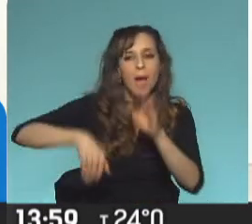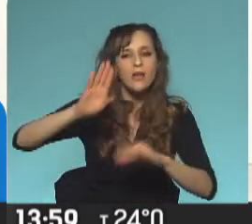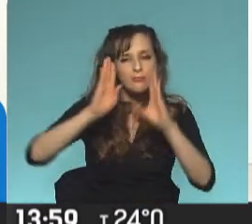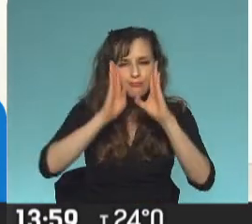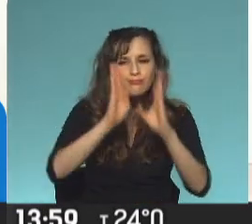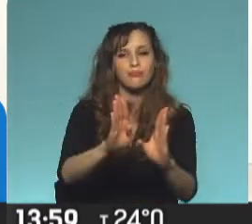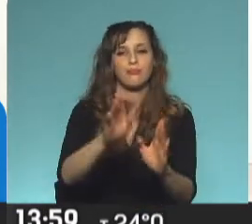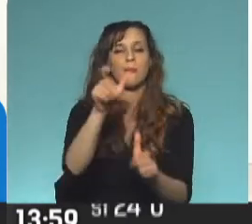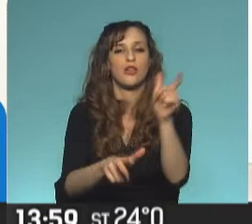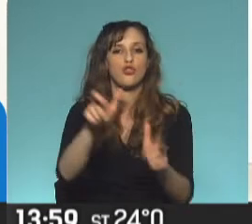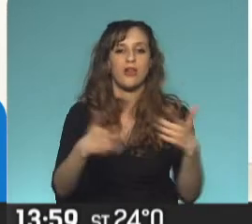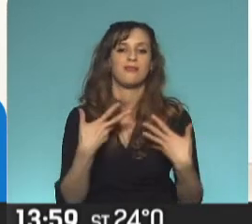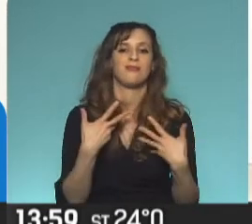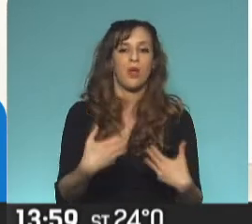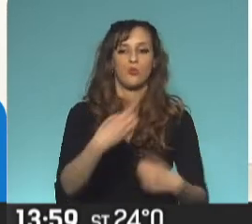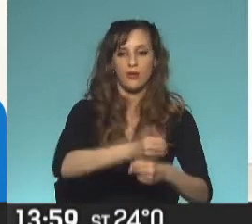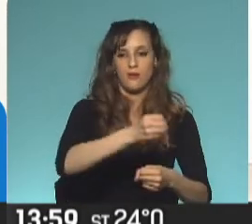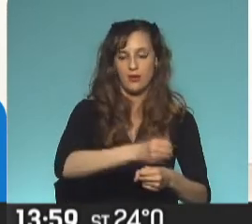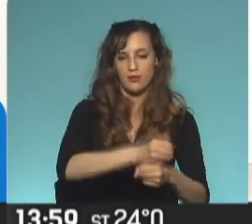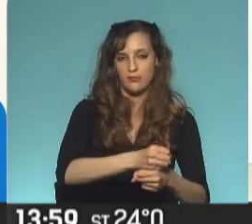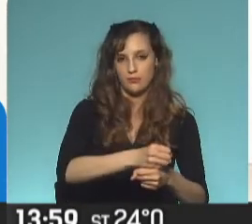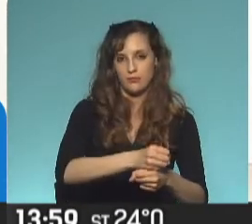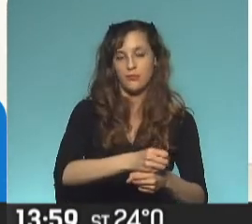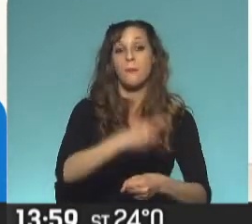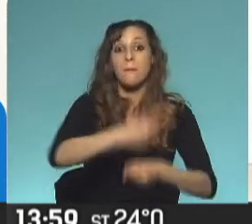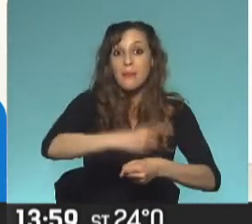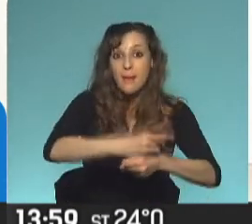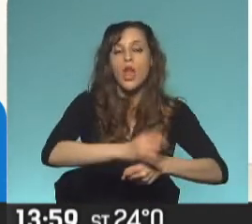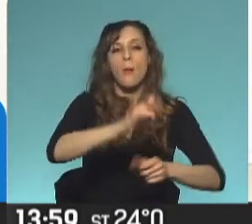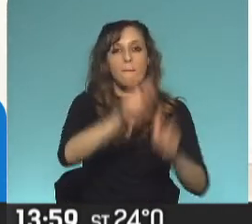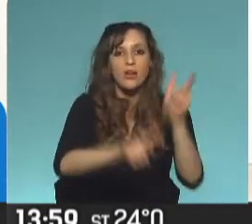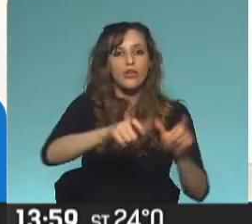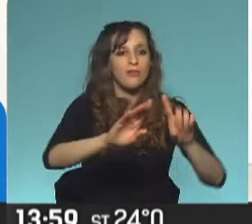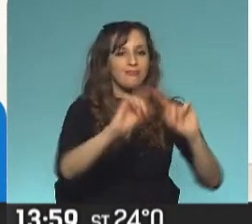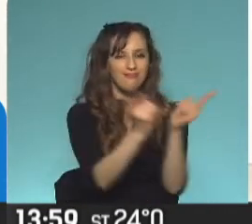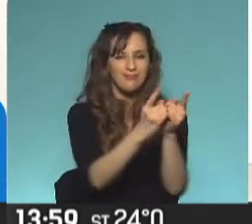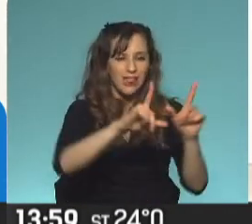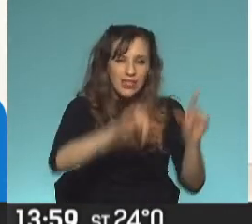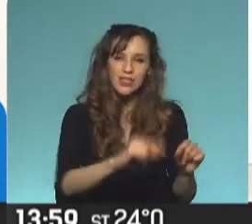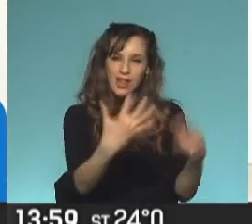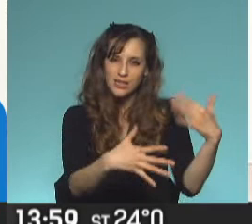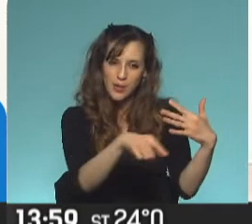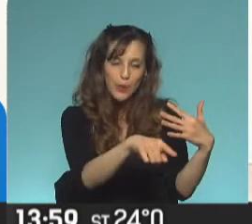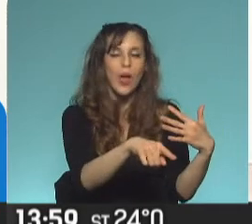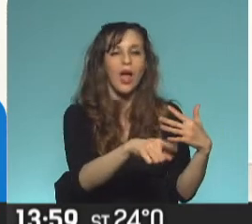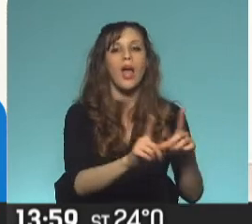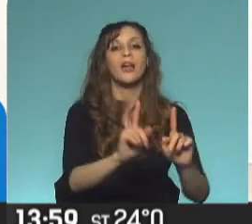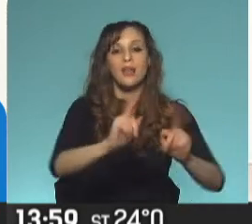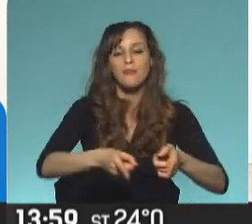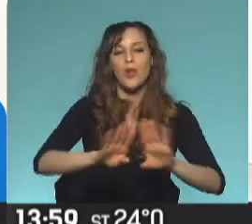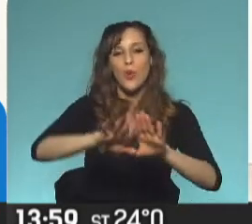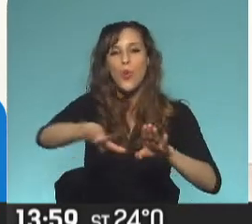de la salud empezando por lo de las terapias intensivas y los de los centros de testeo